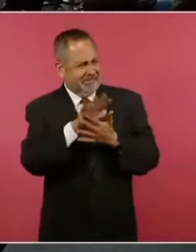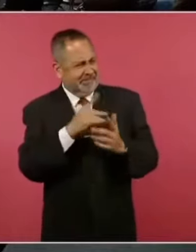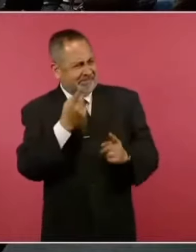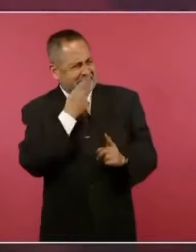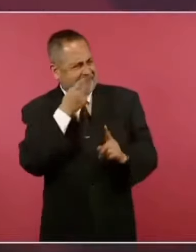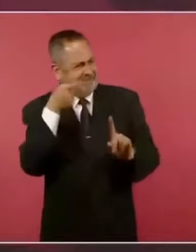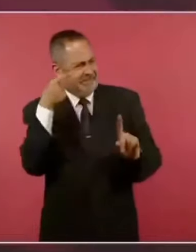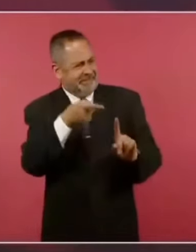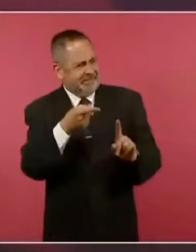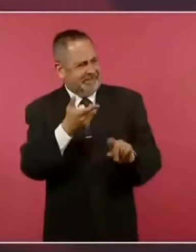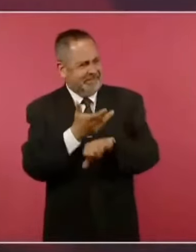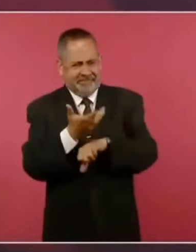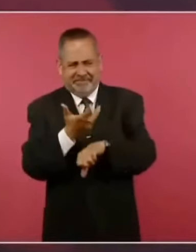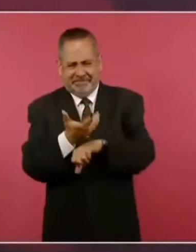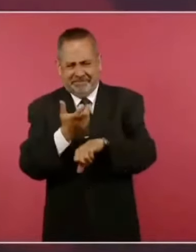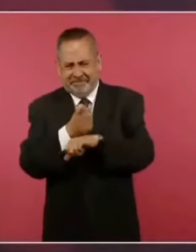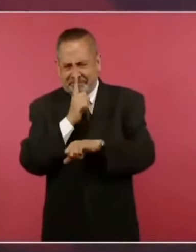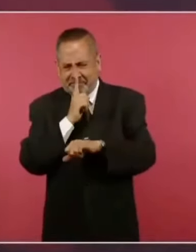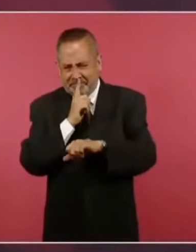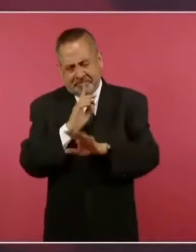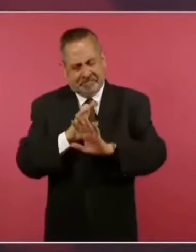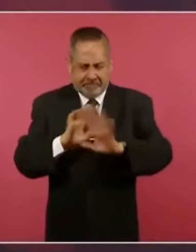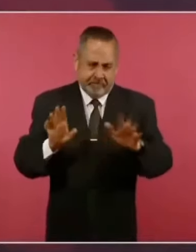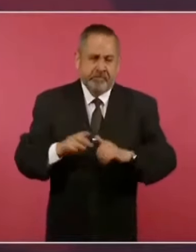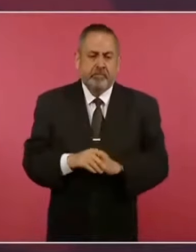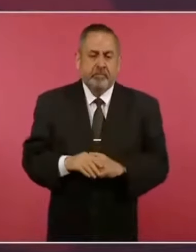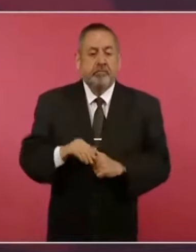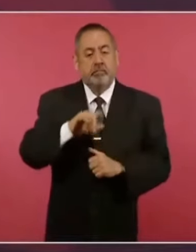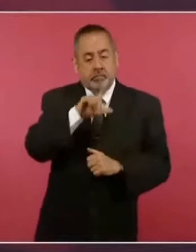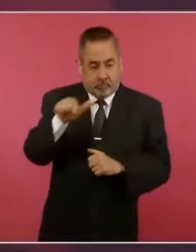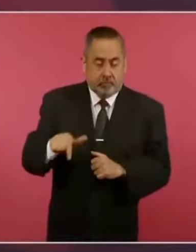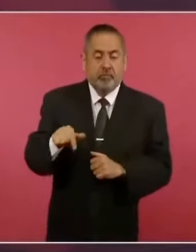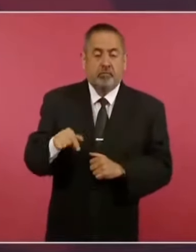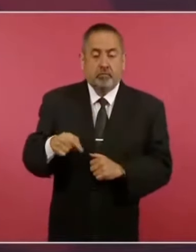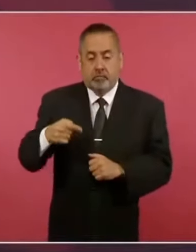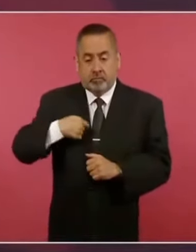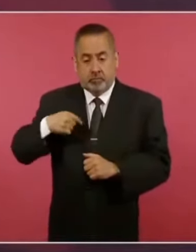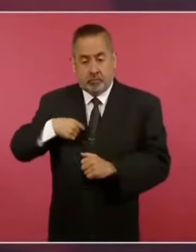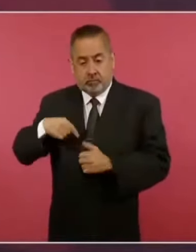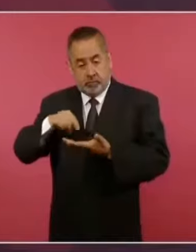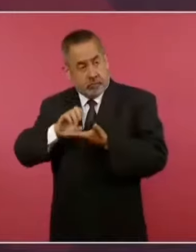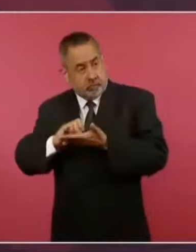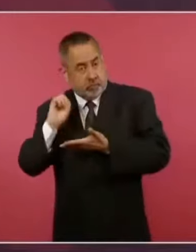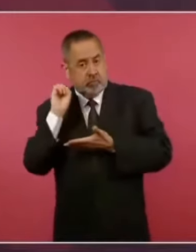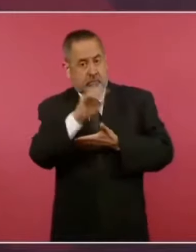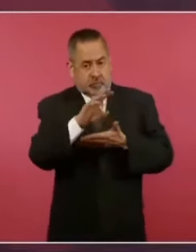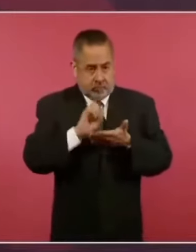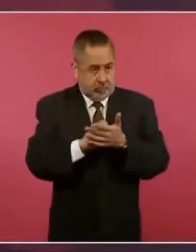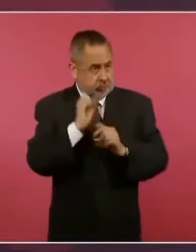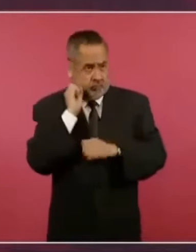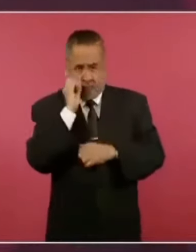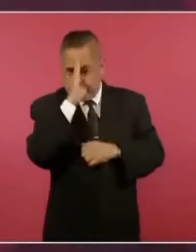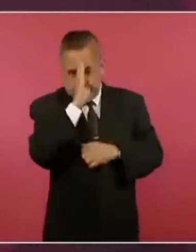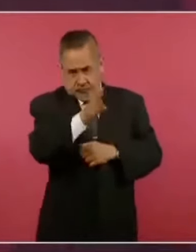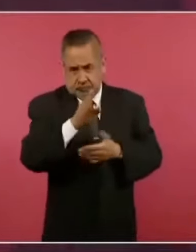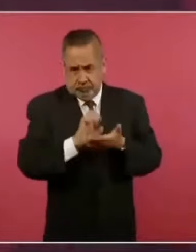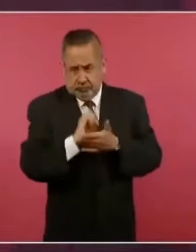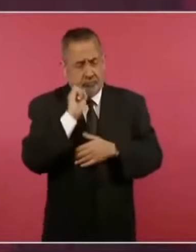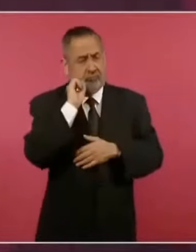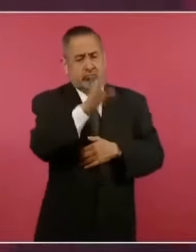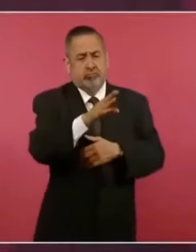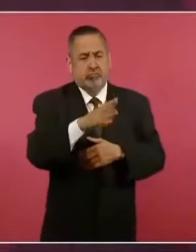ambigua este cuando les mandamos información yo le mandé información directa